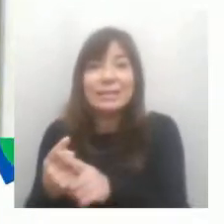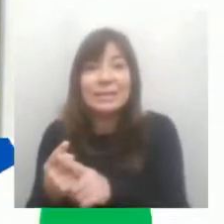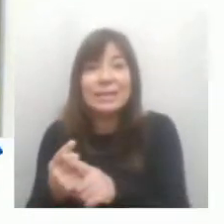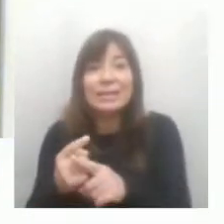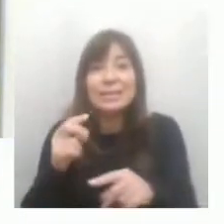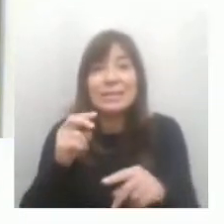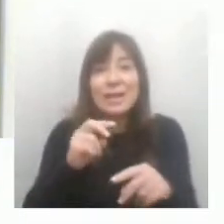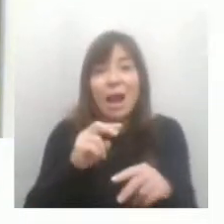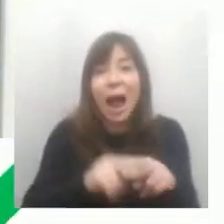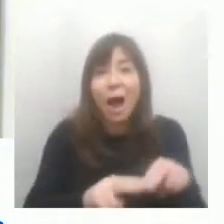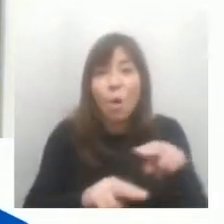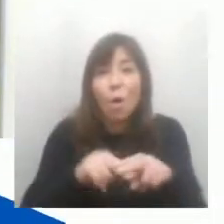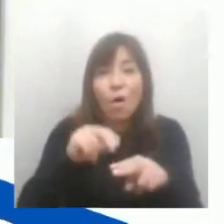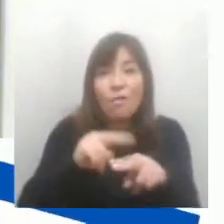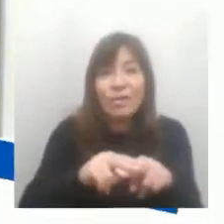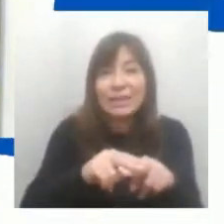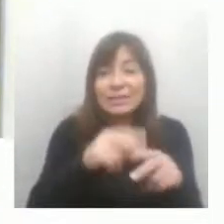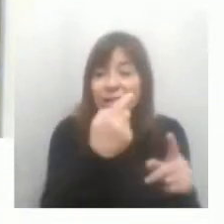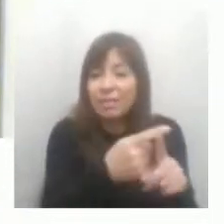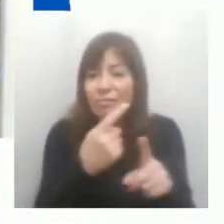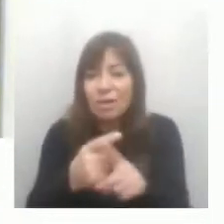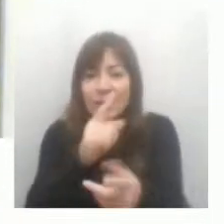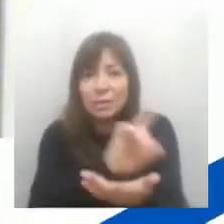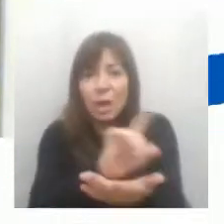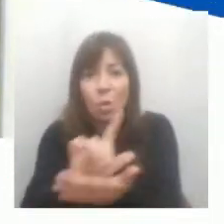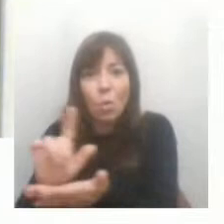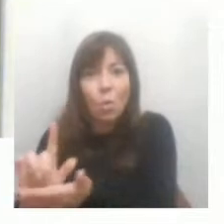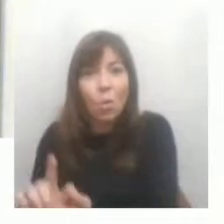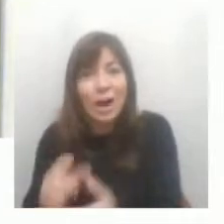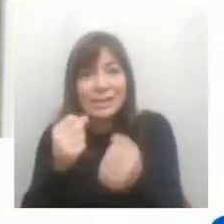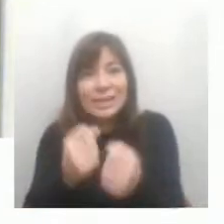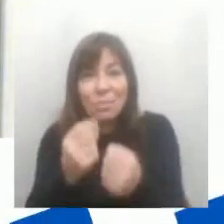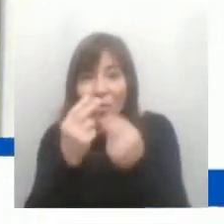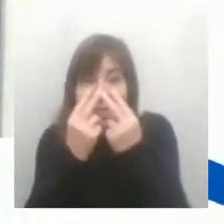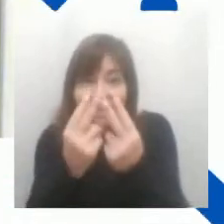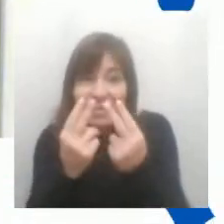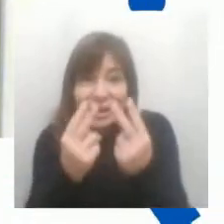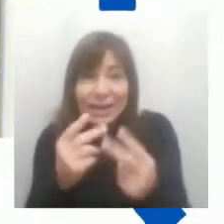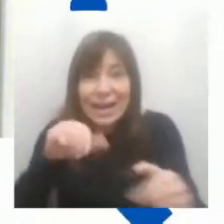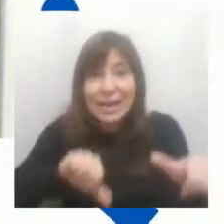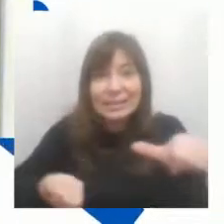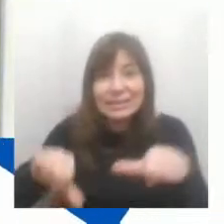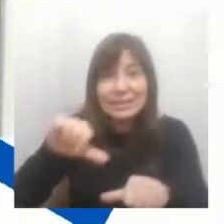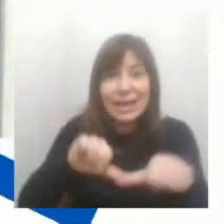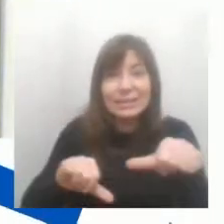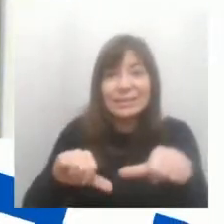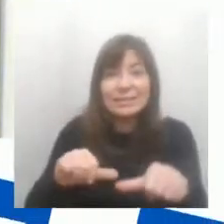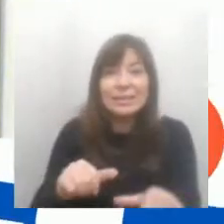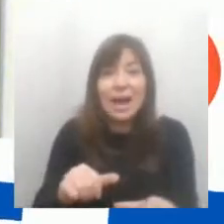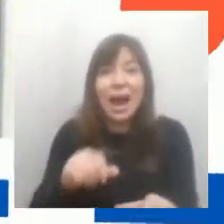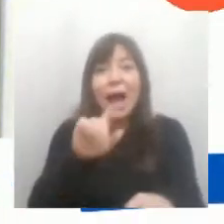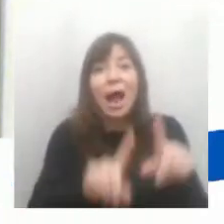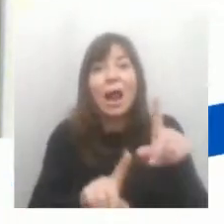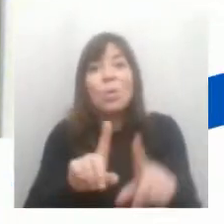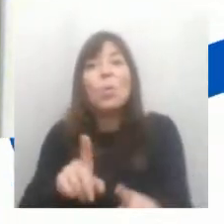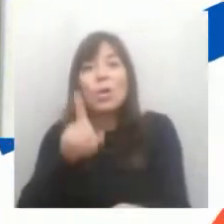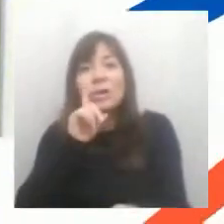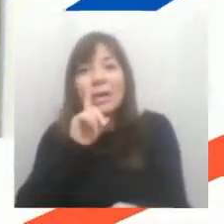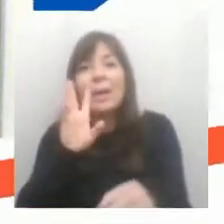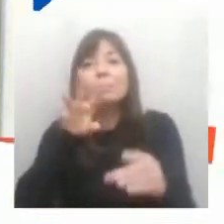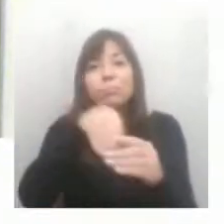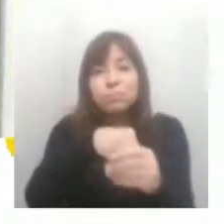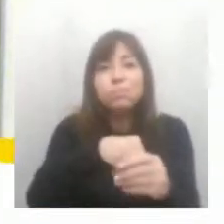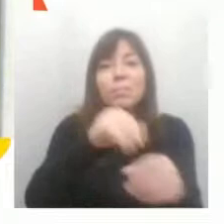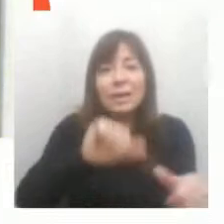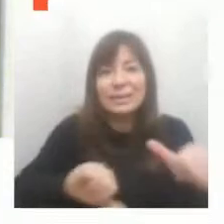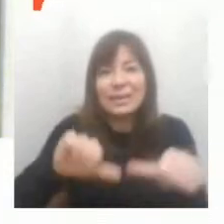que están en distintas salas donde se puede apreciar un poco la ciencia, pero incluso algunas también tienen su ciencia en ella. Pero vamos a hablar un